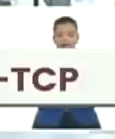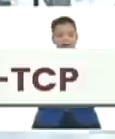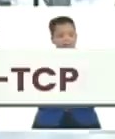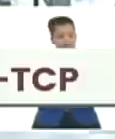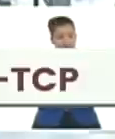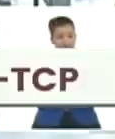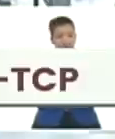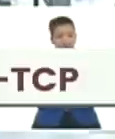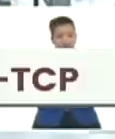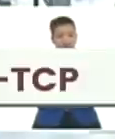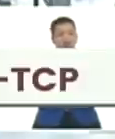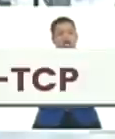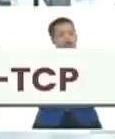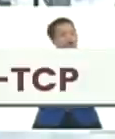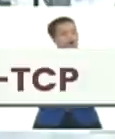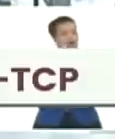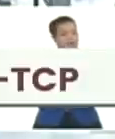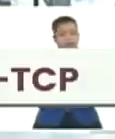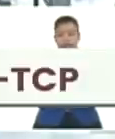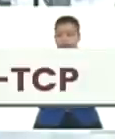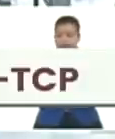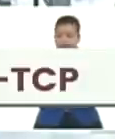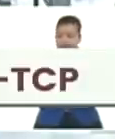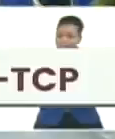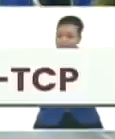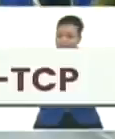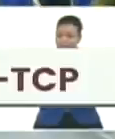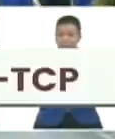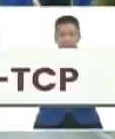y que respetamos nuestras diferencias.